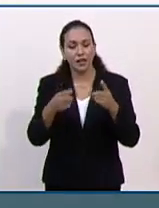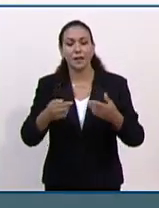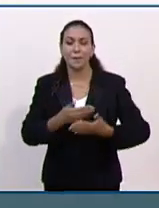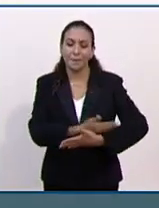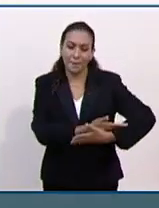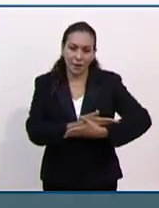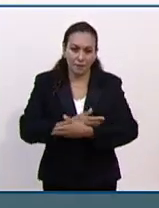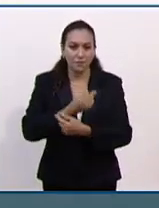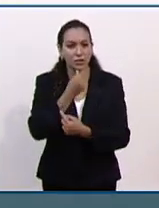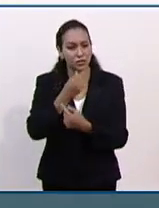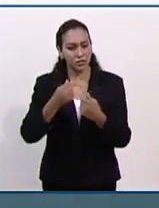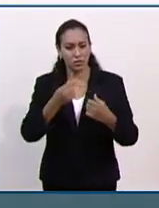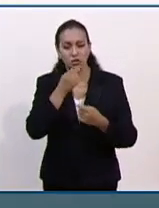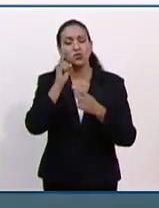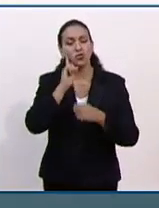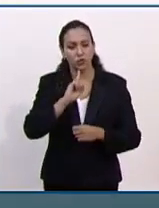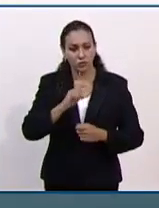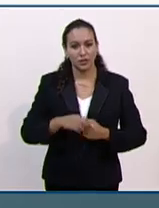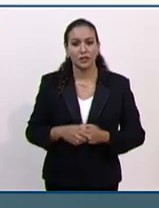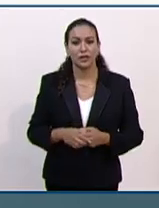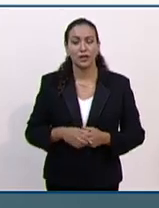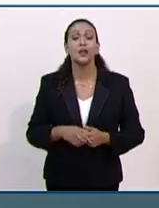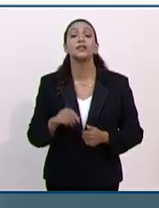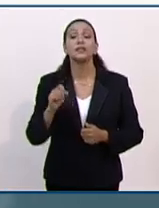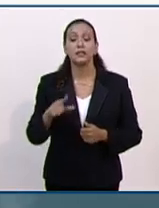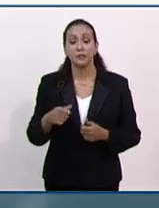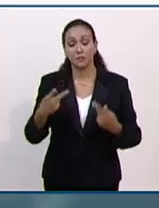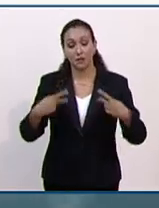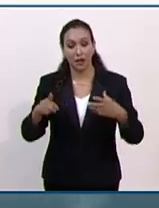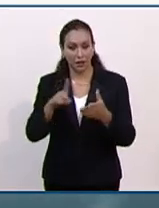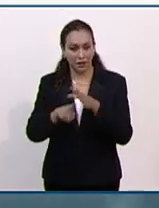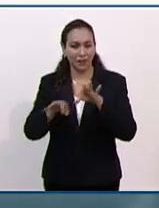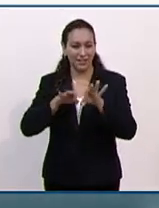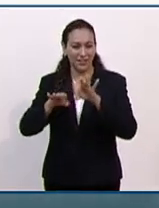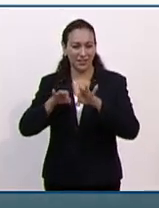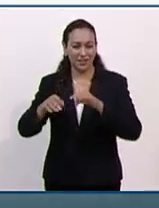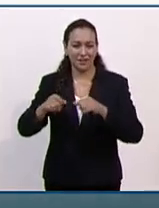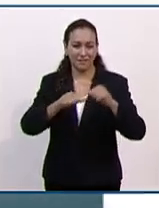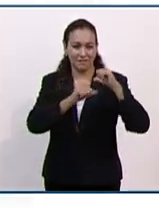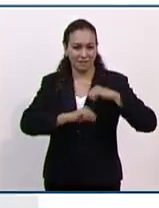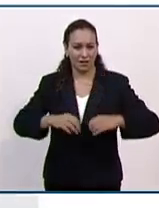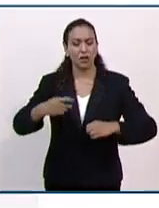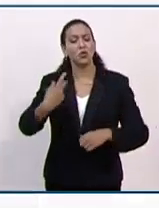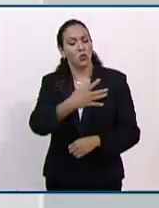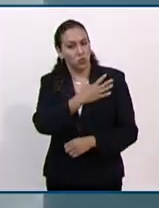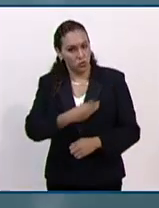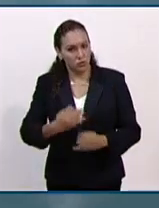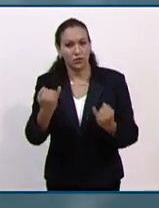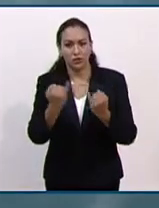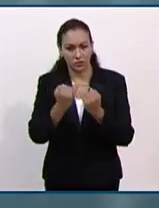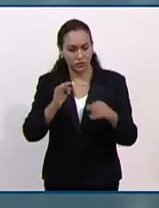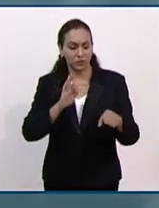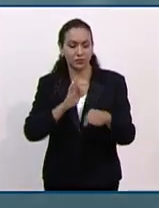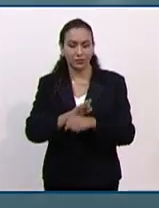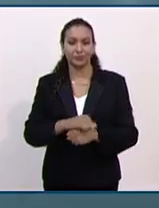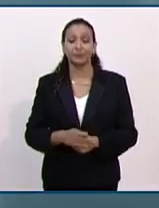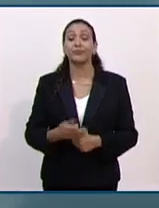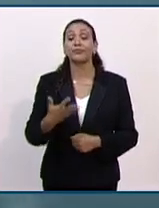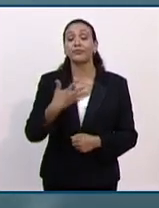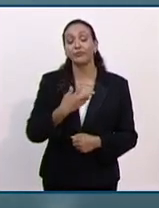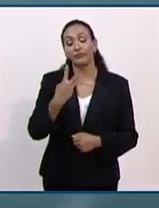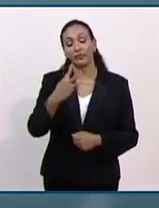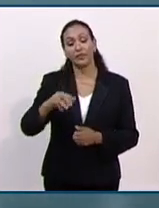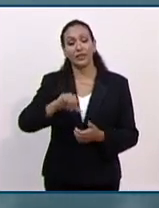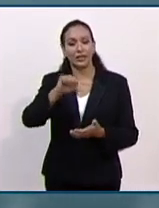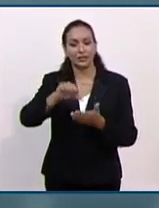bebés, niñas y niños, hijos de las y los servidores públicos del Poder Judicial de la Federación. Cuenta con 3 centros